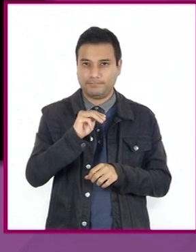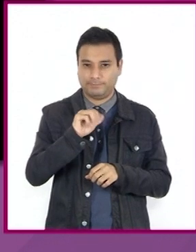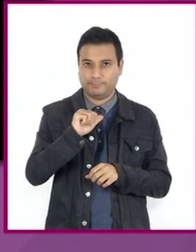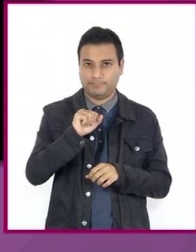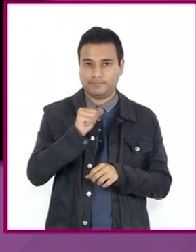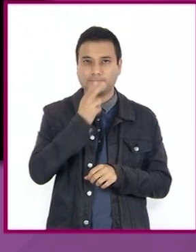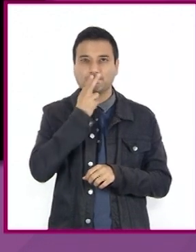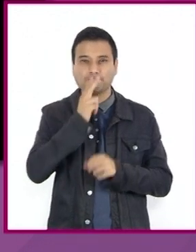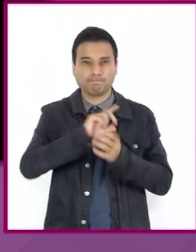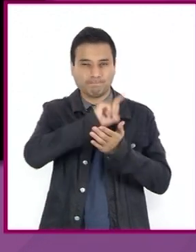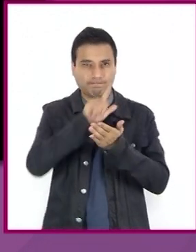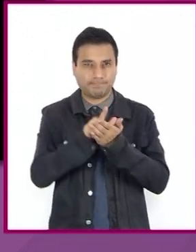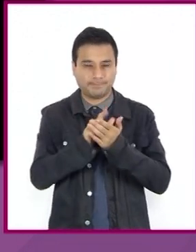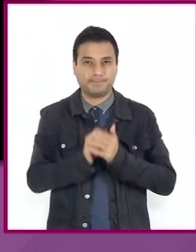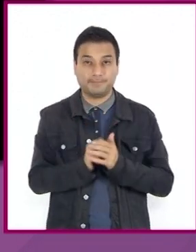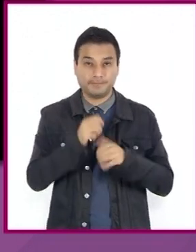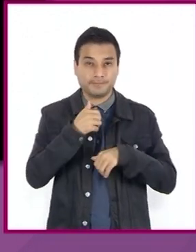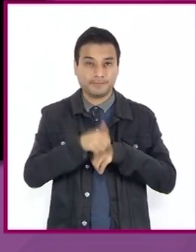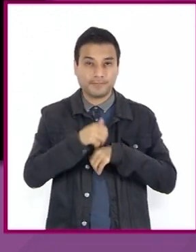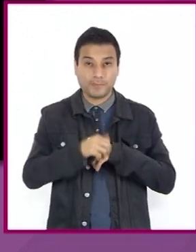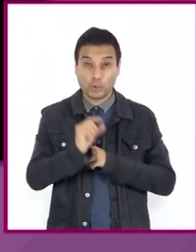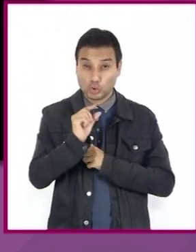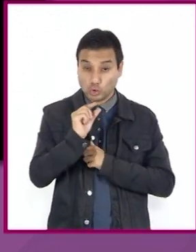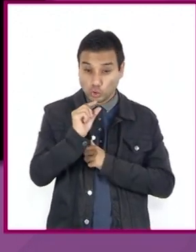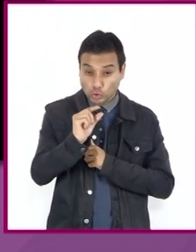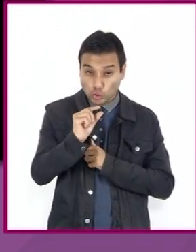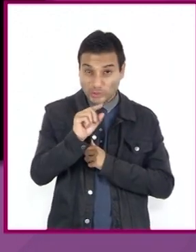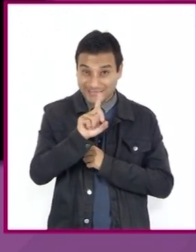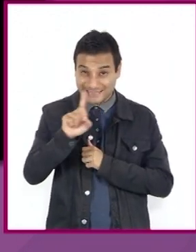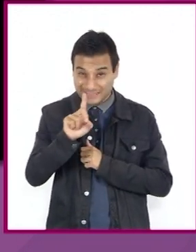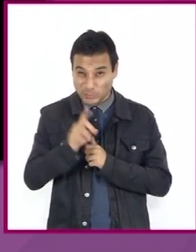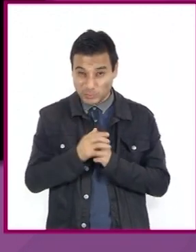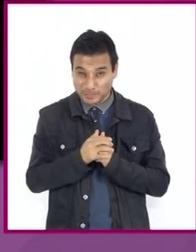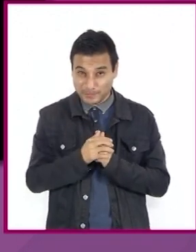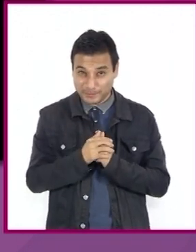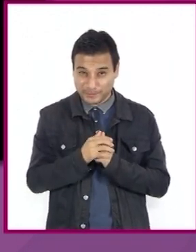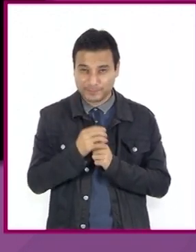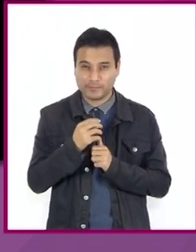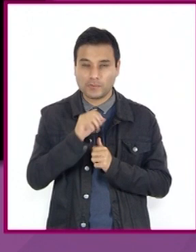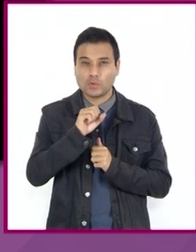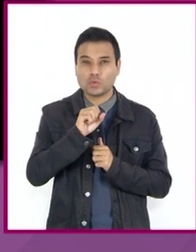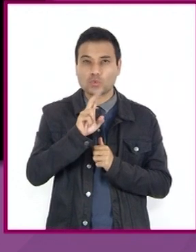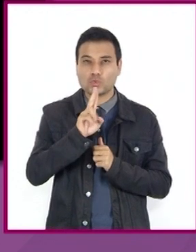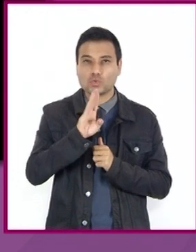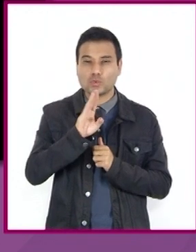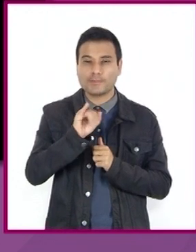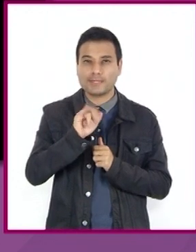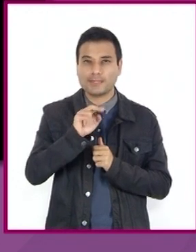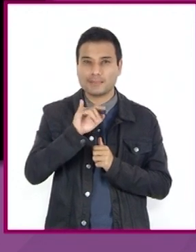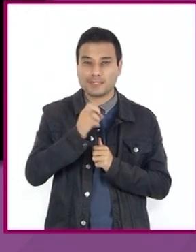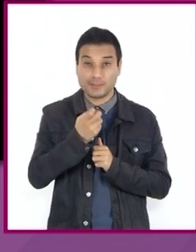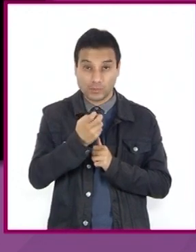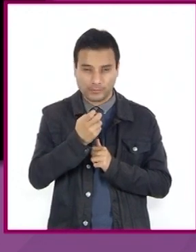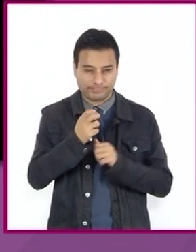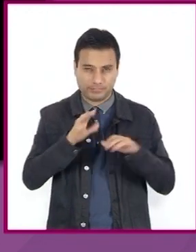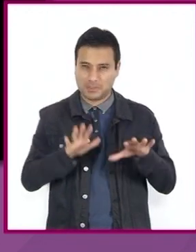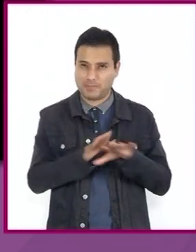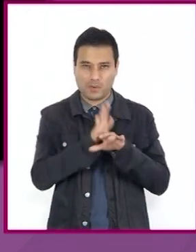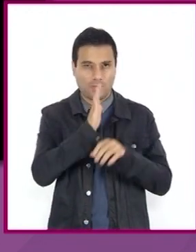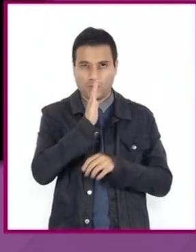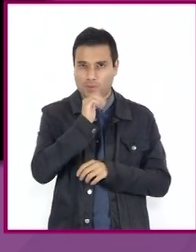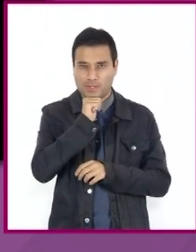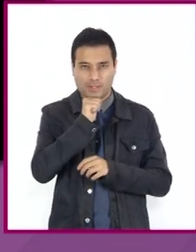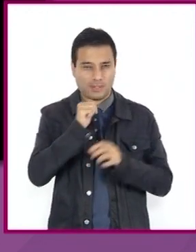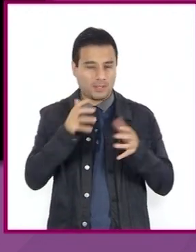Los números pequeños que aparecen del lado derecho de cada elemento son los subíndices y esos no los podemos